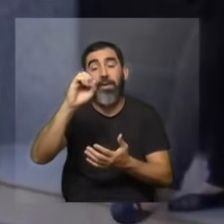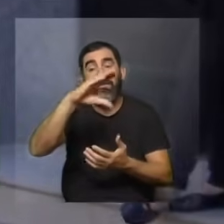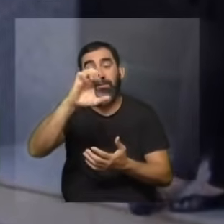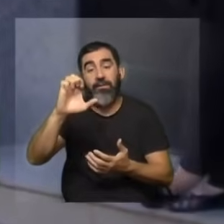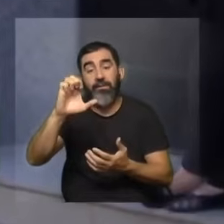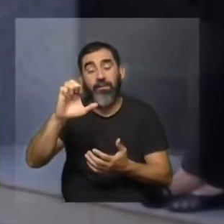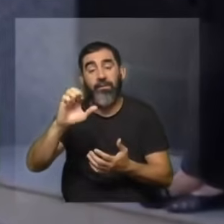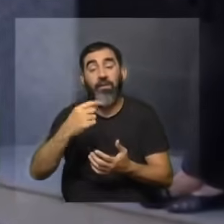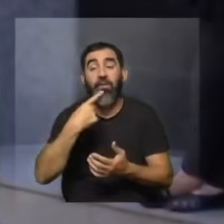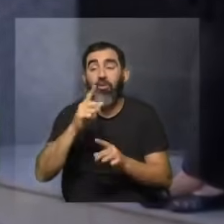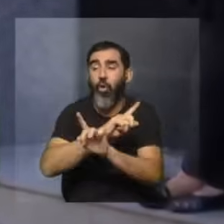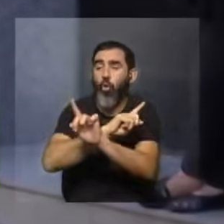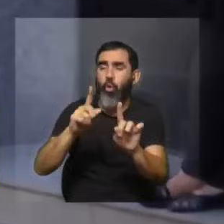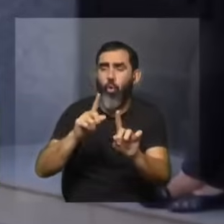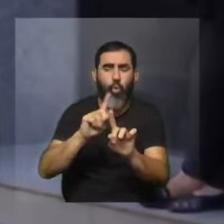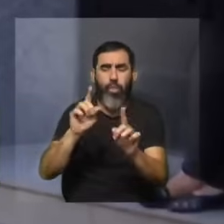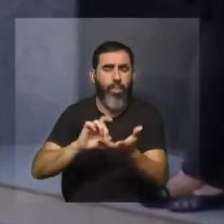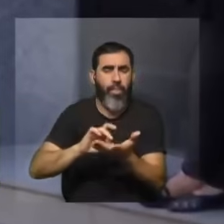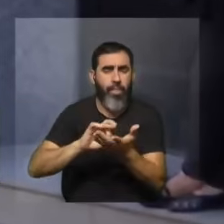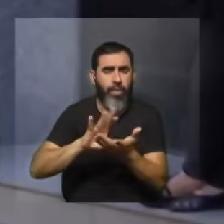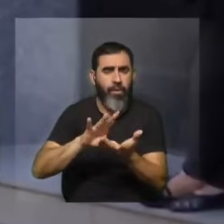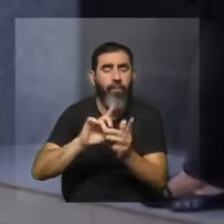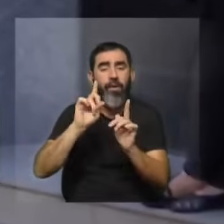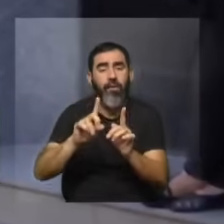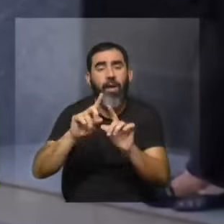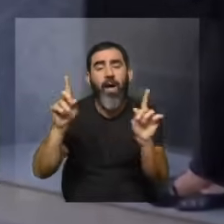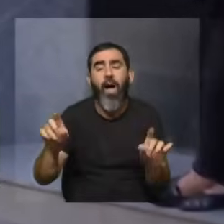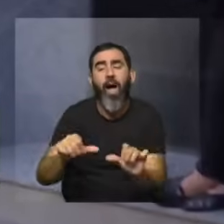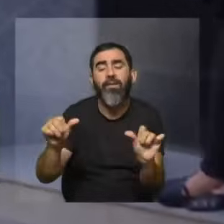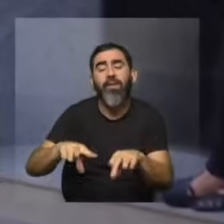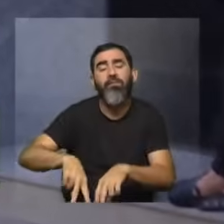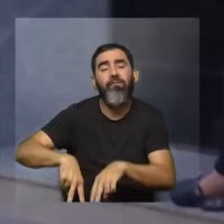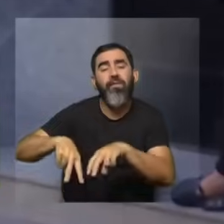La Corte piensa que no corresponde, que hay que realizar una investigación,